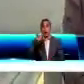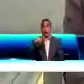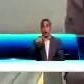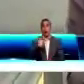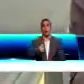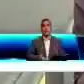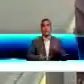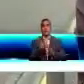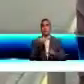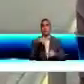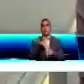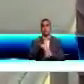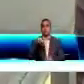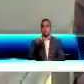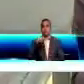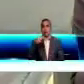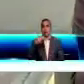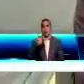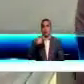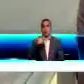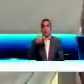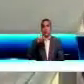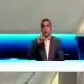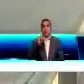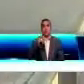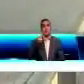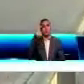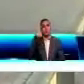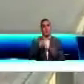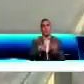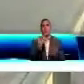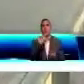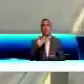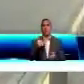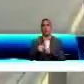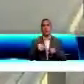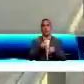ha movilizado desde la ciudad de Machachi, se ha movilizado para ver sobre todo